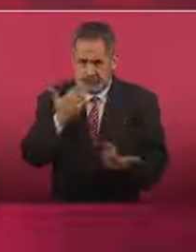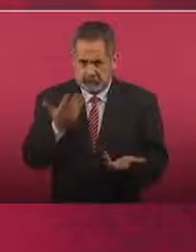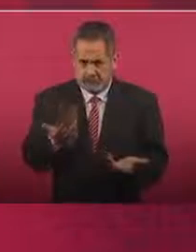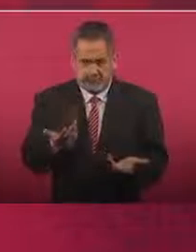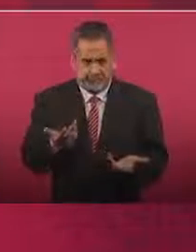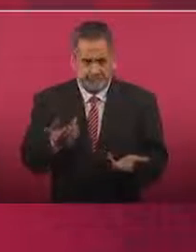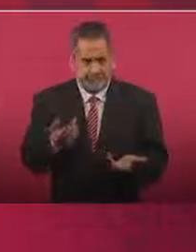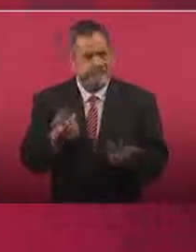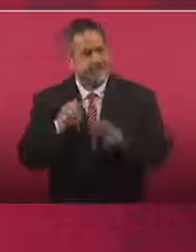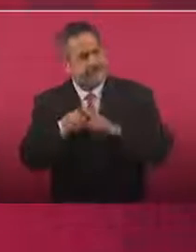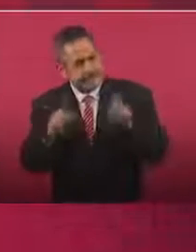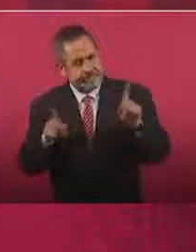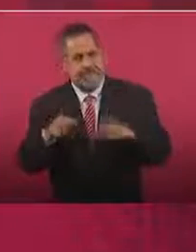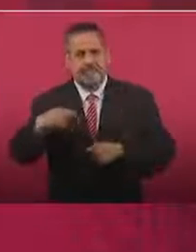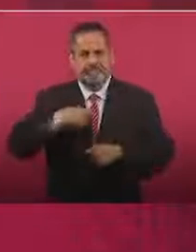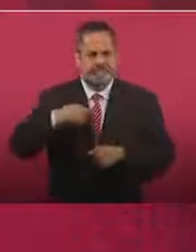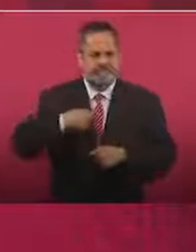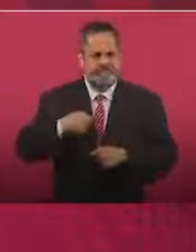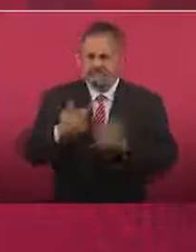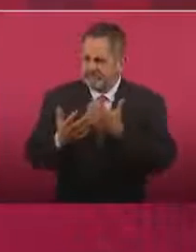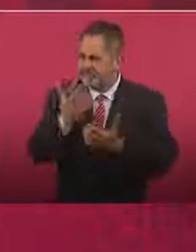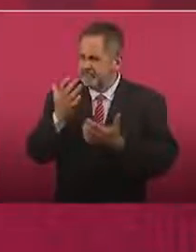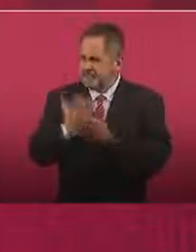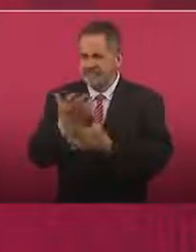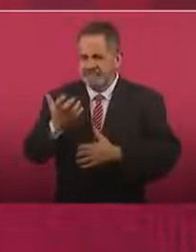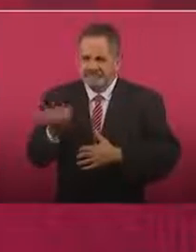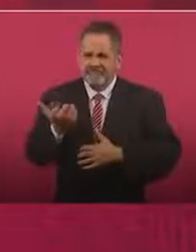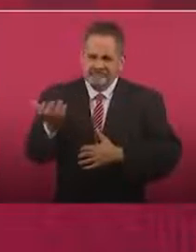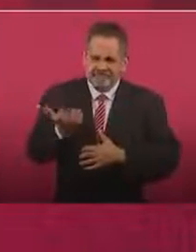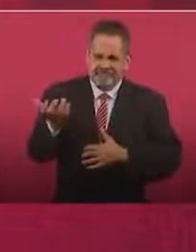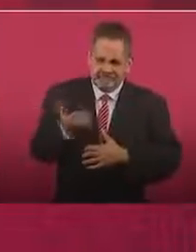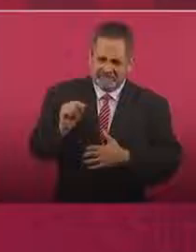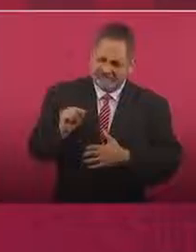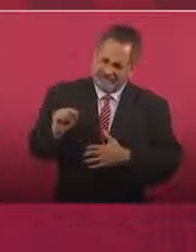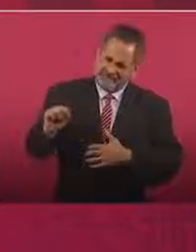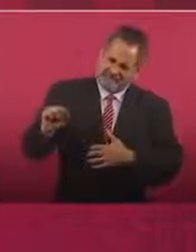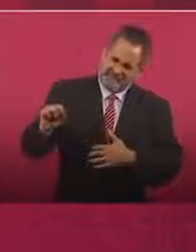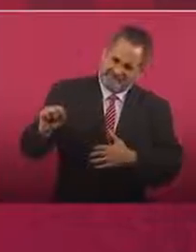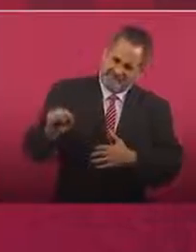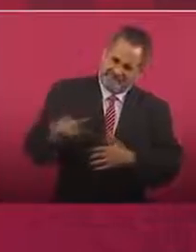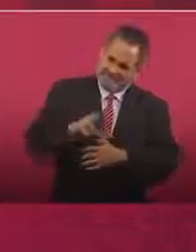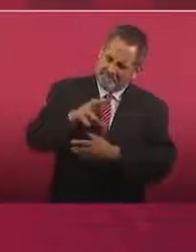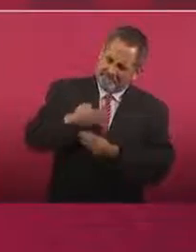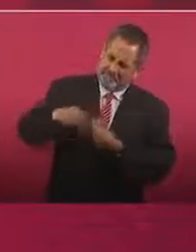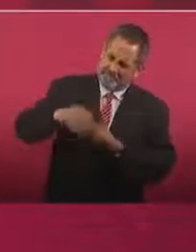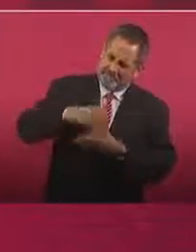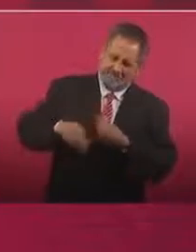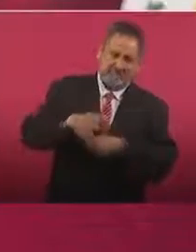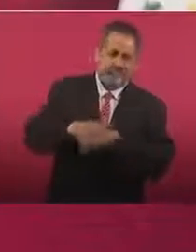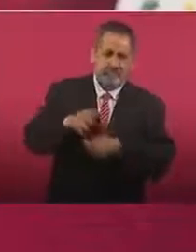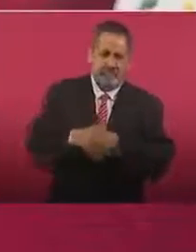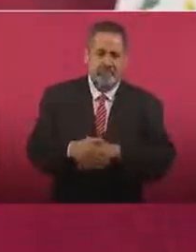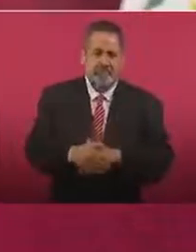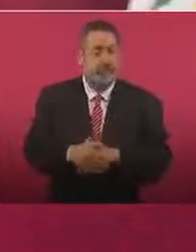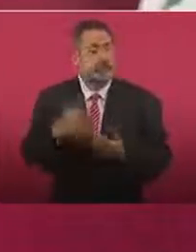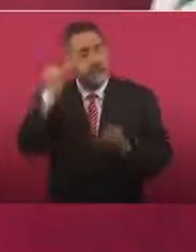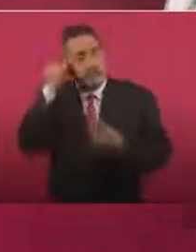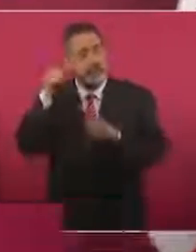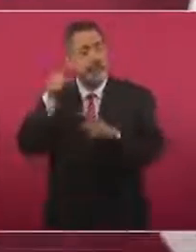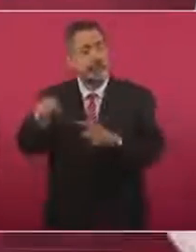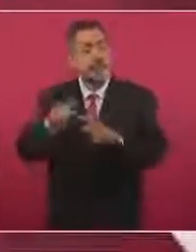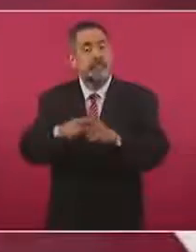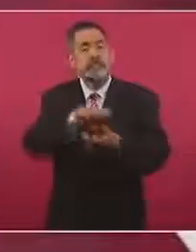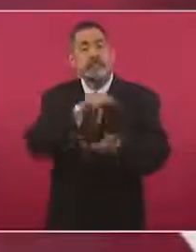Nosotros tenemos que ser autosuficientes. Entonces, el plan es terminar la coquizadora de Tula